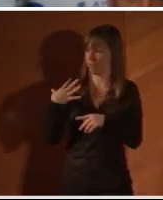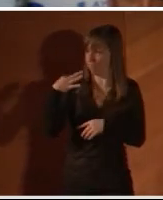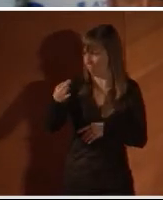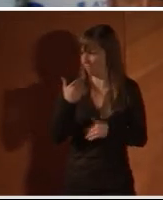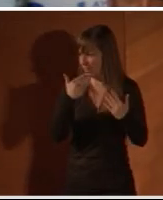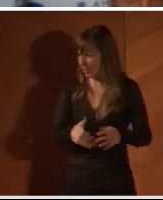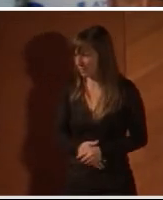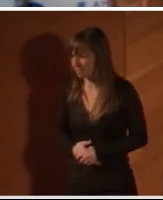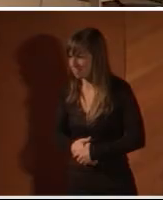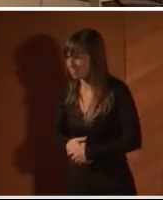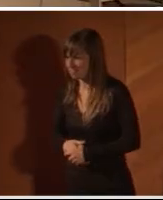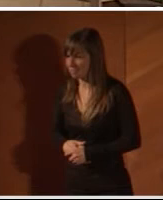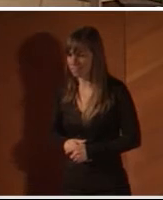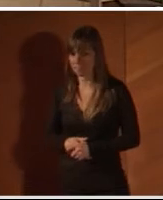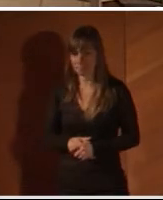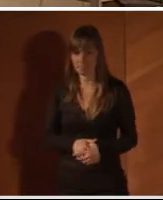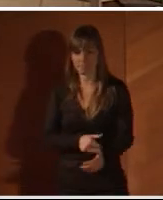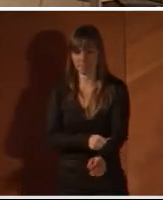Muchas gracias, Getafe.